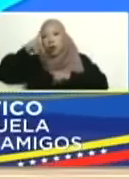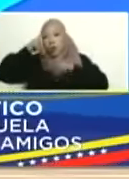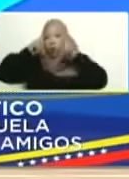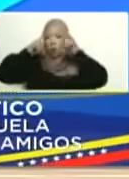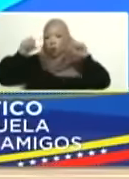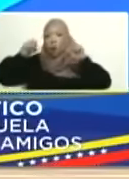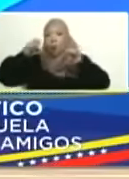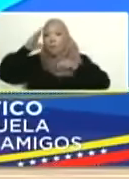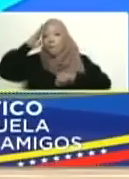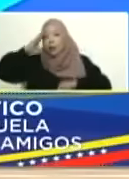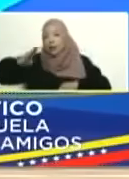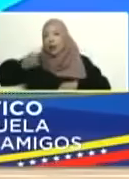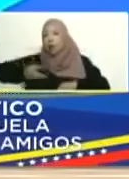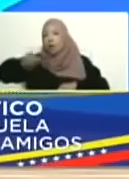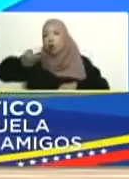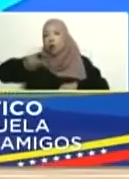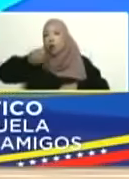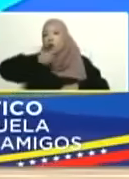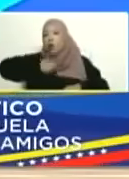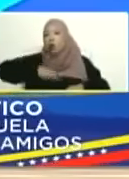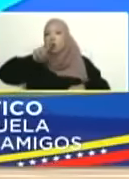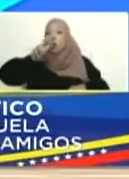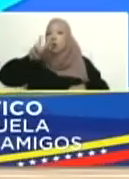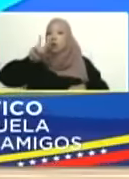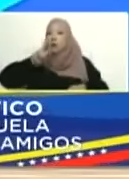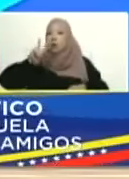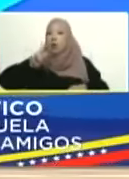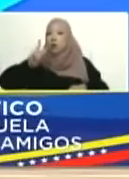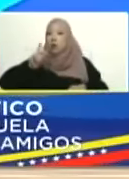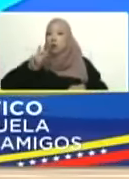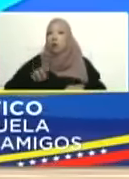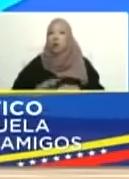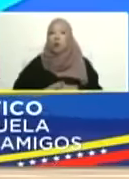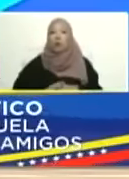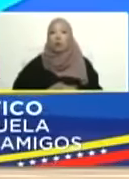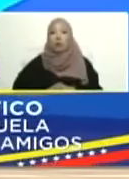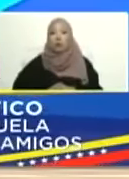gigante militar de nuestra historia. Y luego